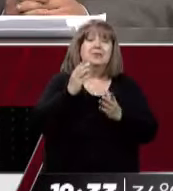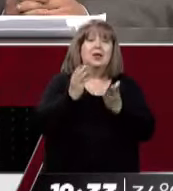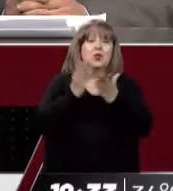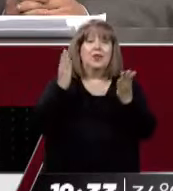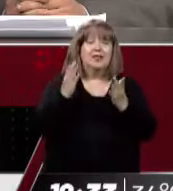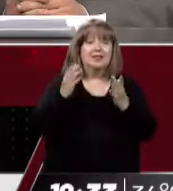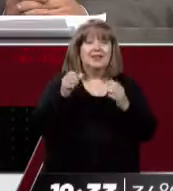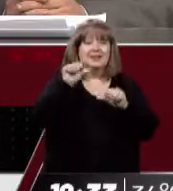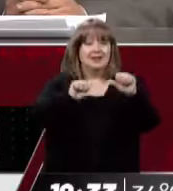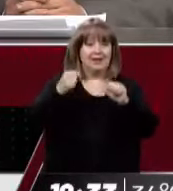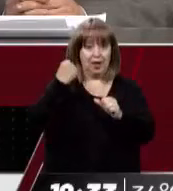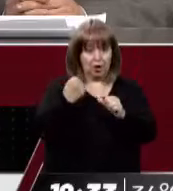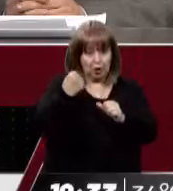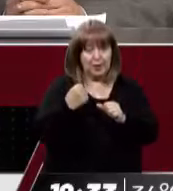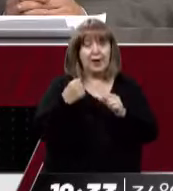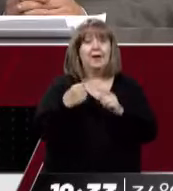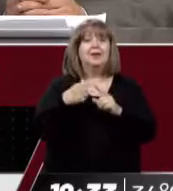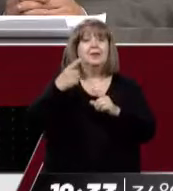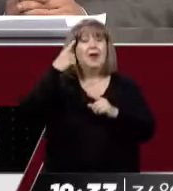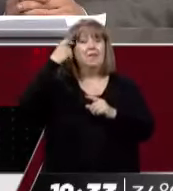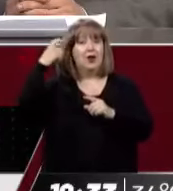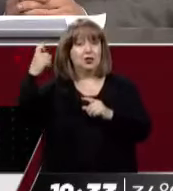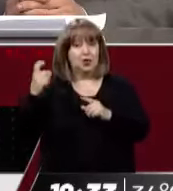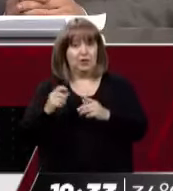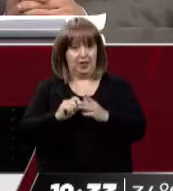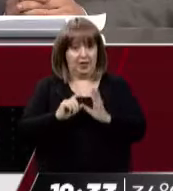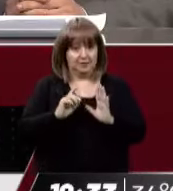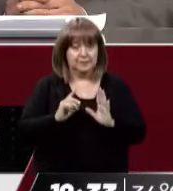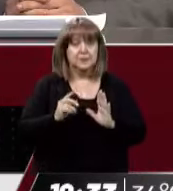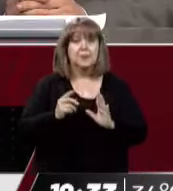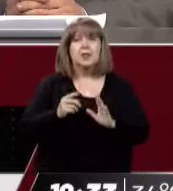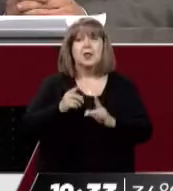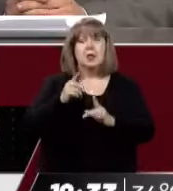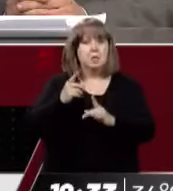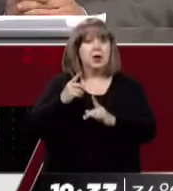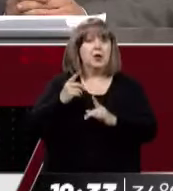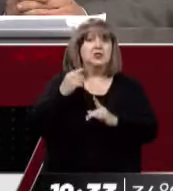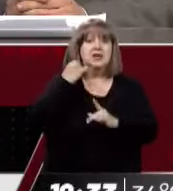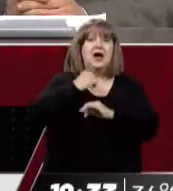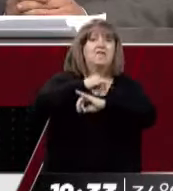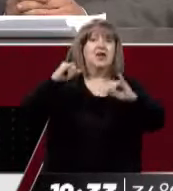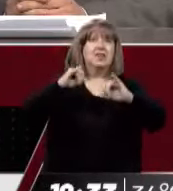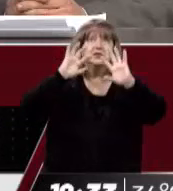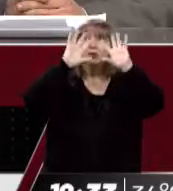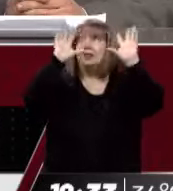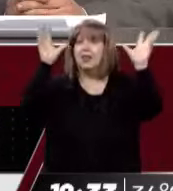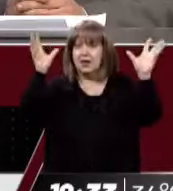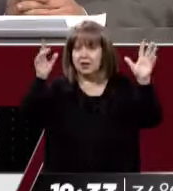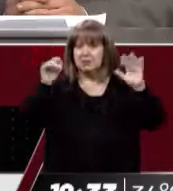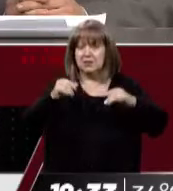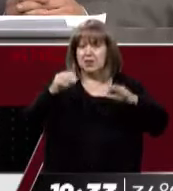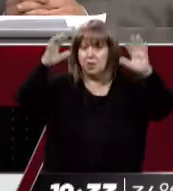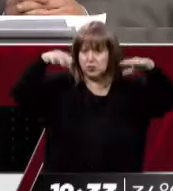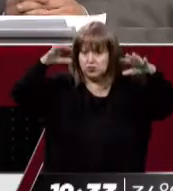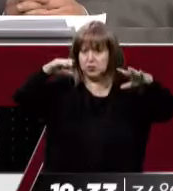ciencias económicas Como así también De filosofía y letras bien decías una joven por querer ayudar a